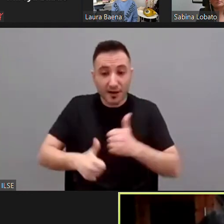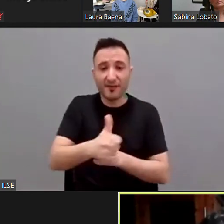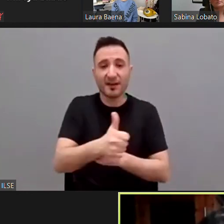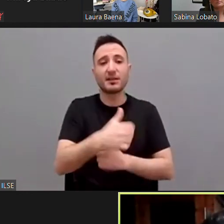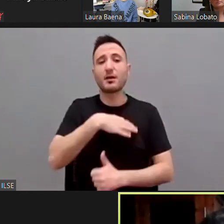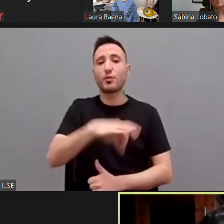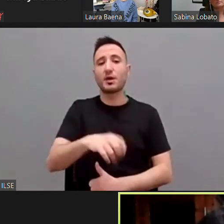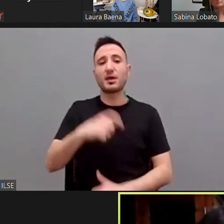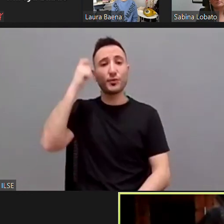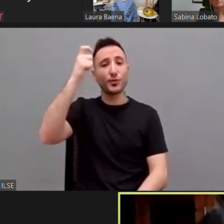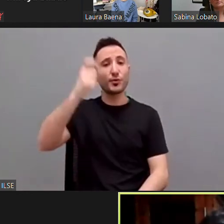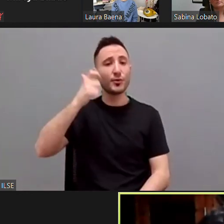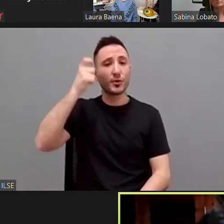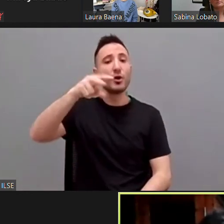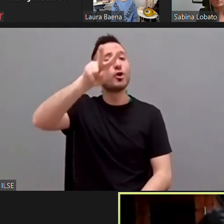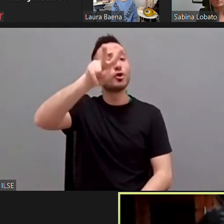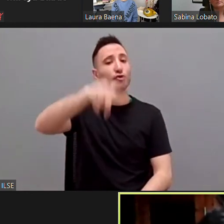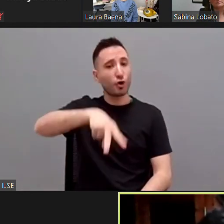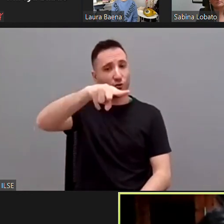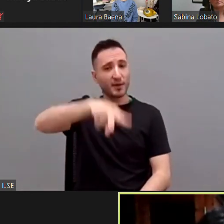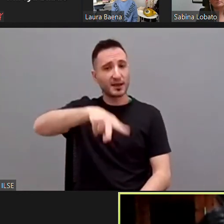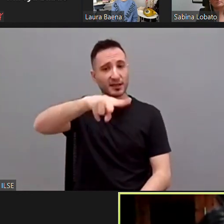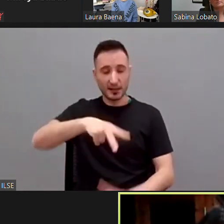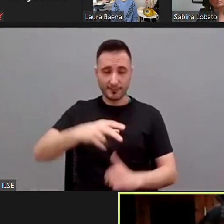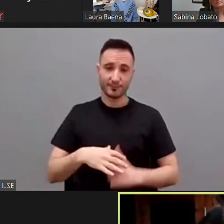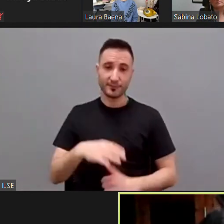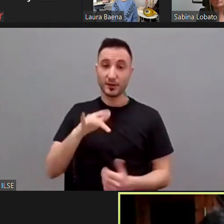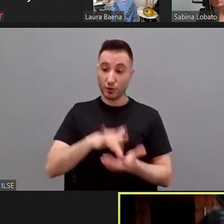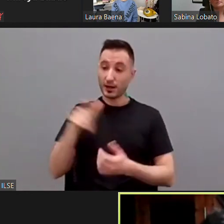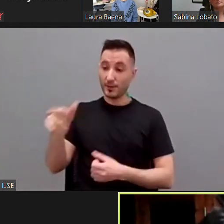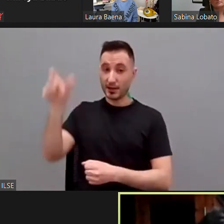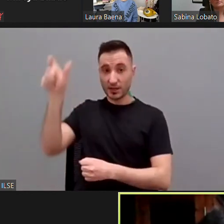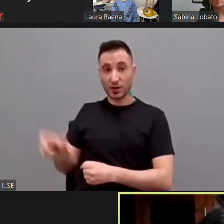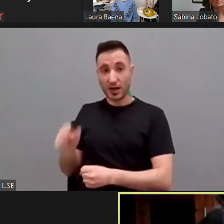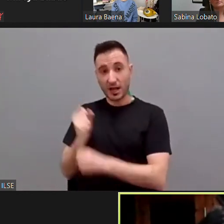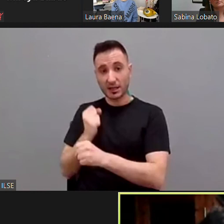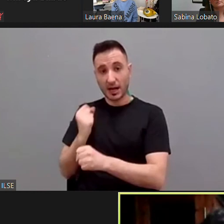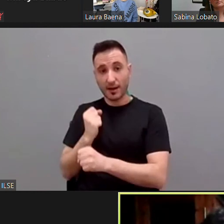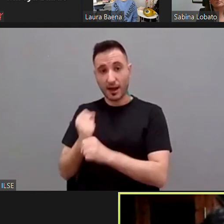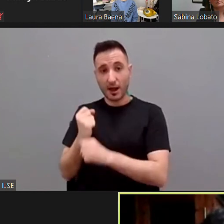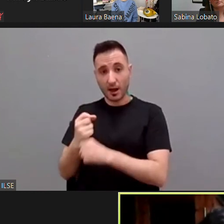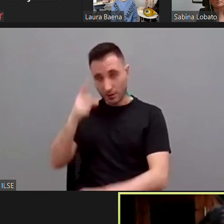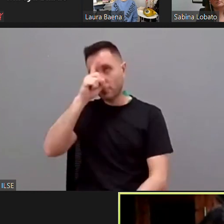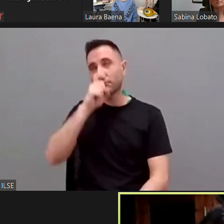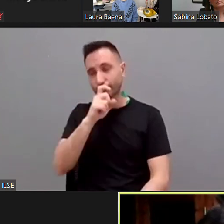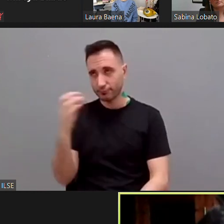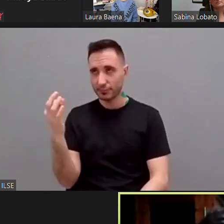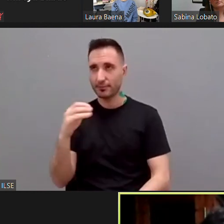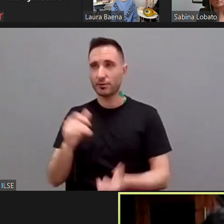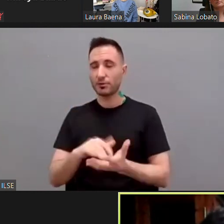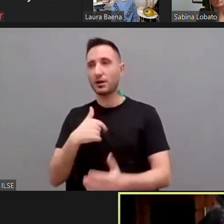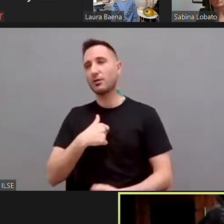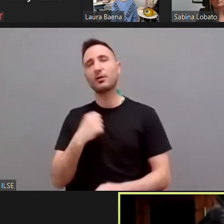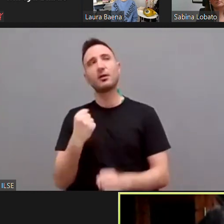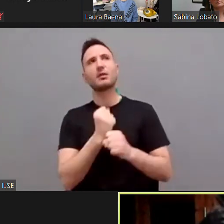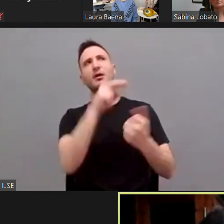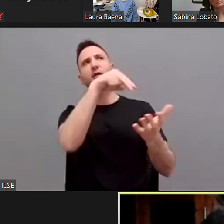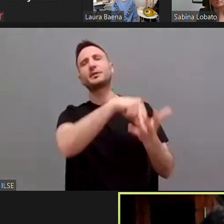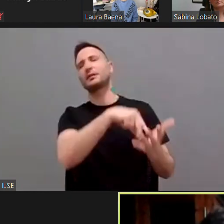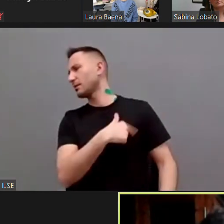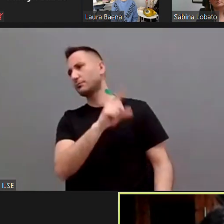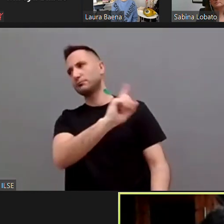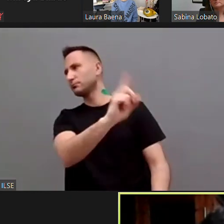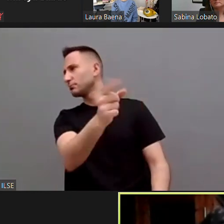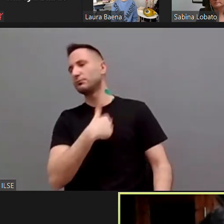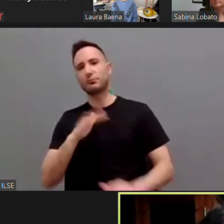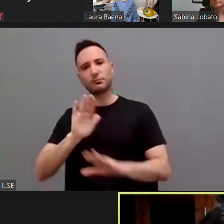a 2 meses, que tiene que recordar el trabajador que no puede él unilateralmente dejar de ir o empezar a realizar